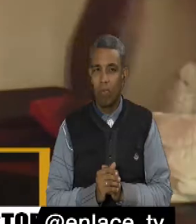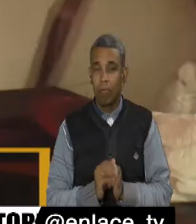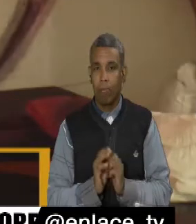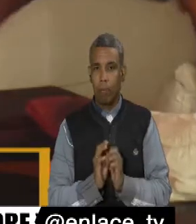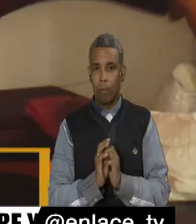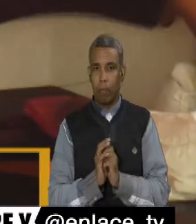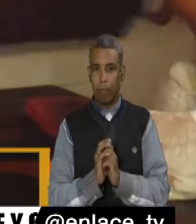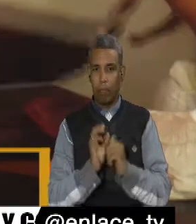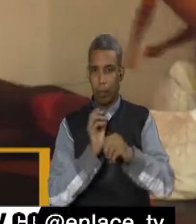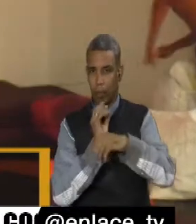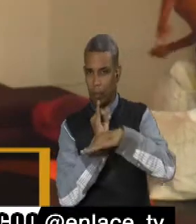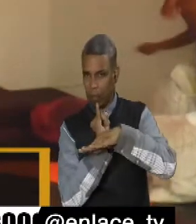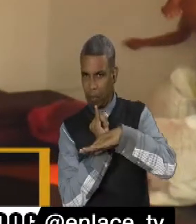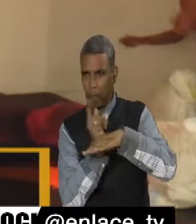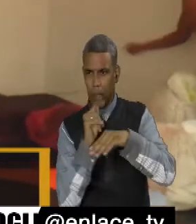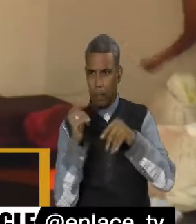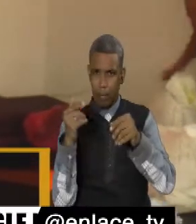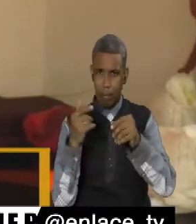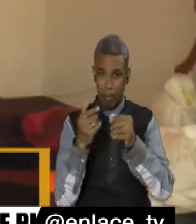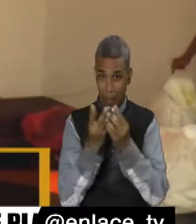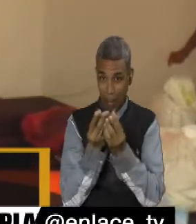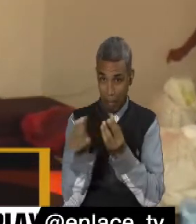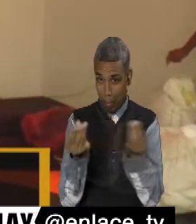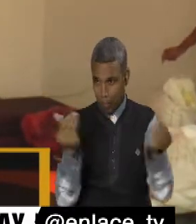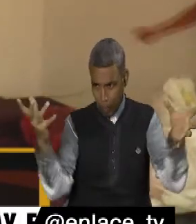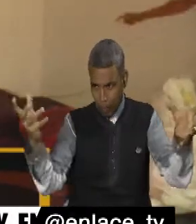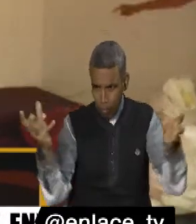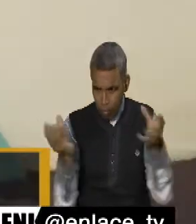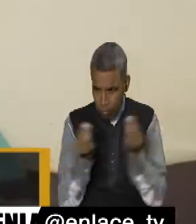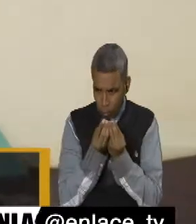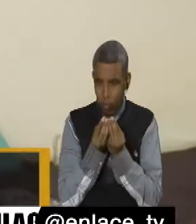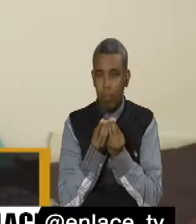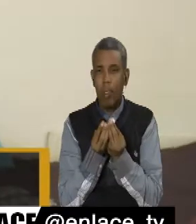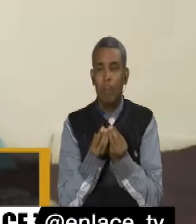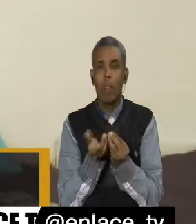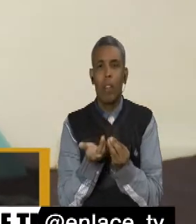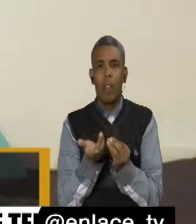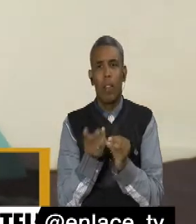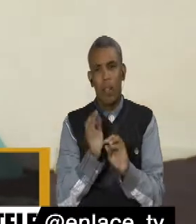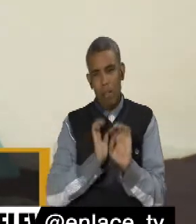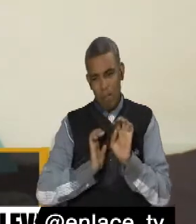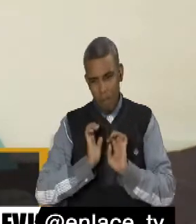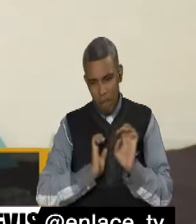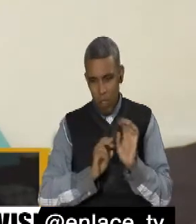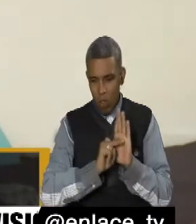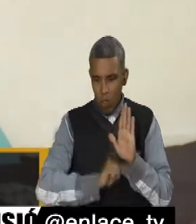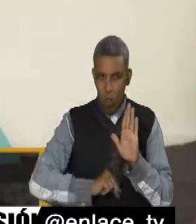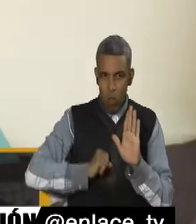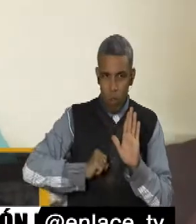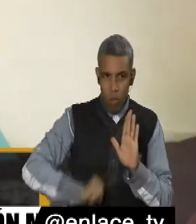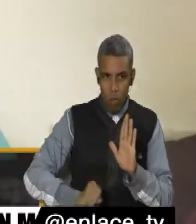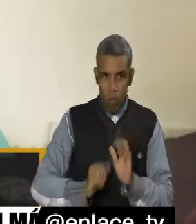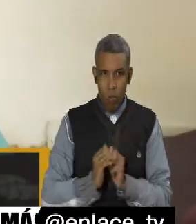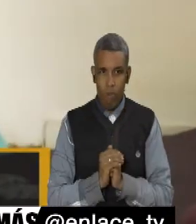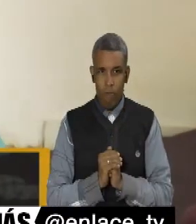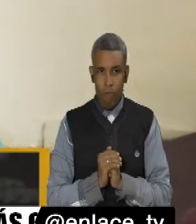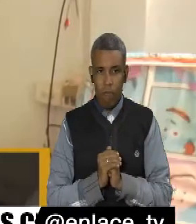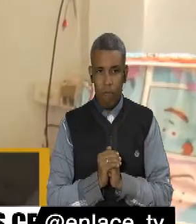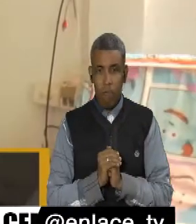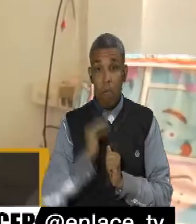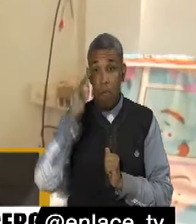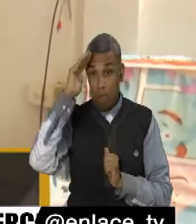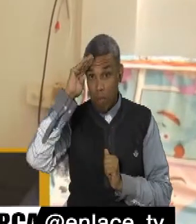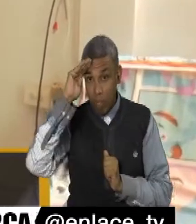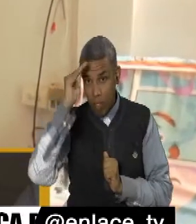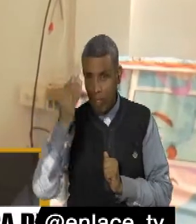la Personería, incluimos la Unidad de Víctimas e hicimos también un enlace con la Policía del Magdalena Medio y también hicimos